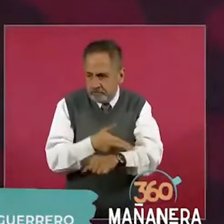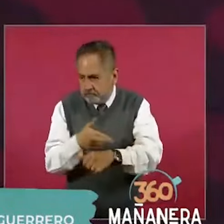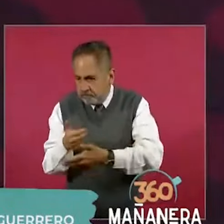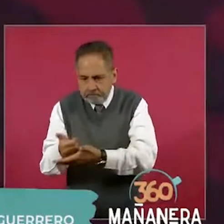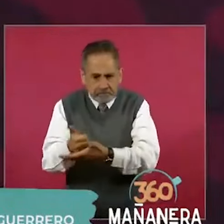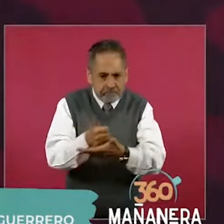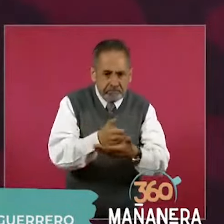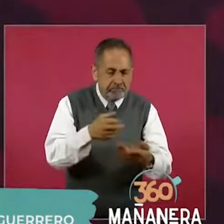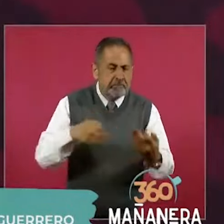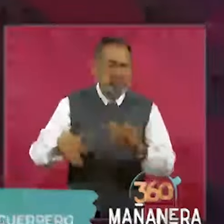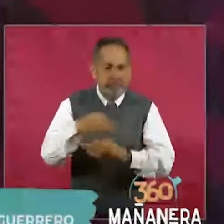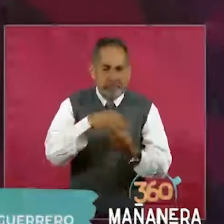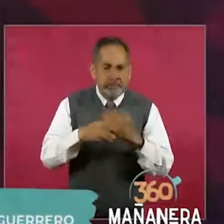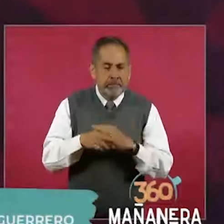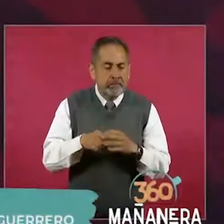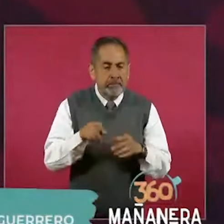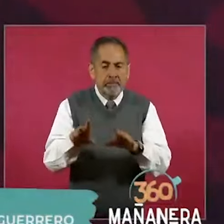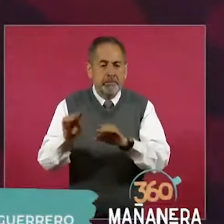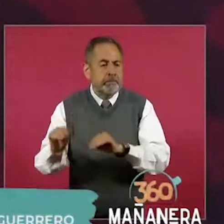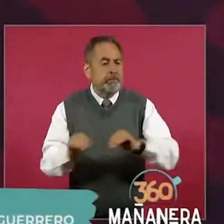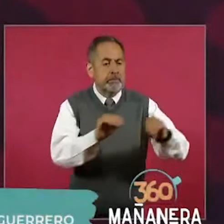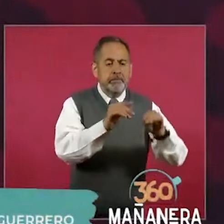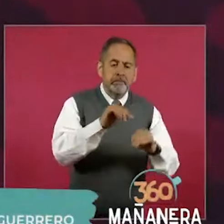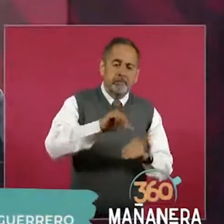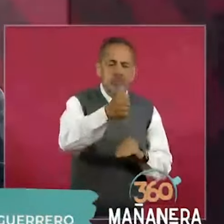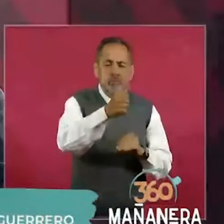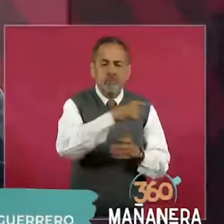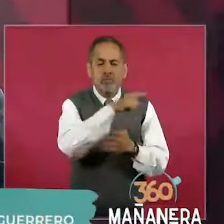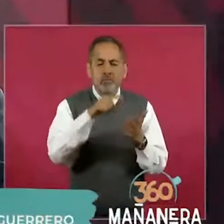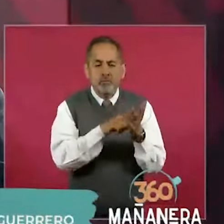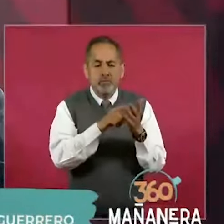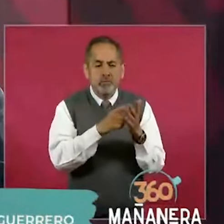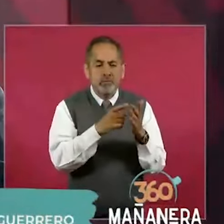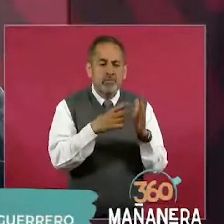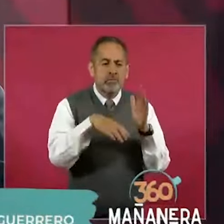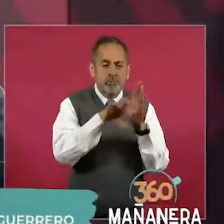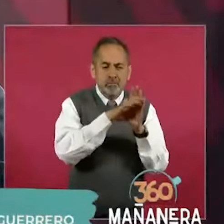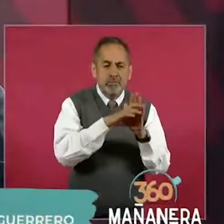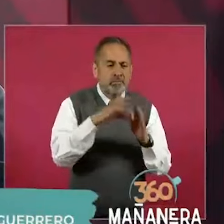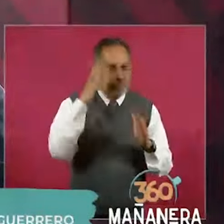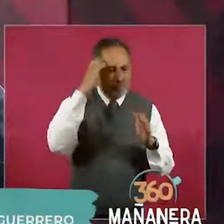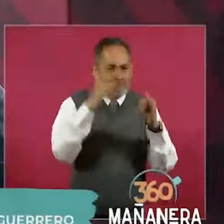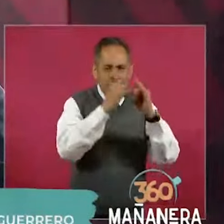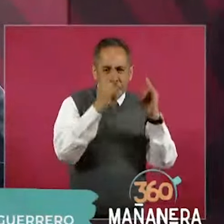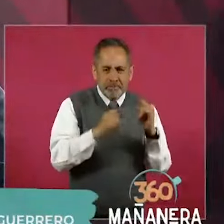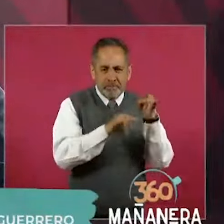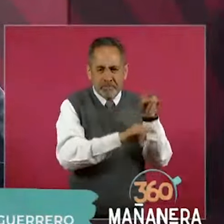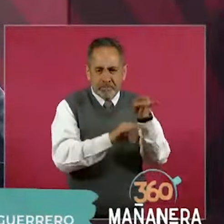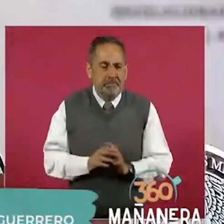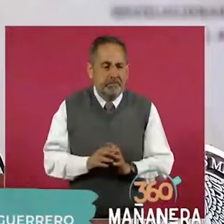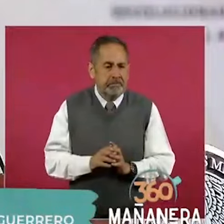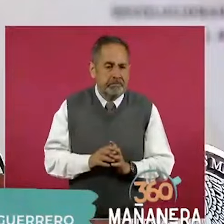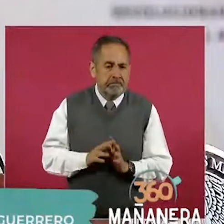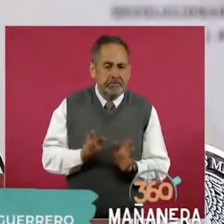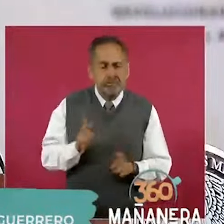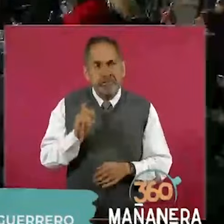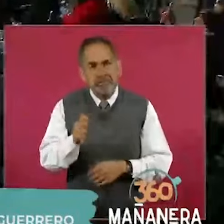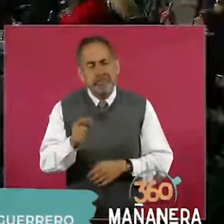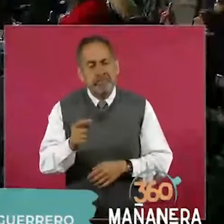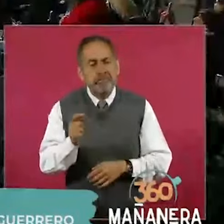todos en albergues eh se está sacando a la gente